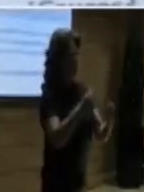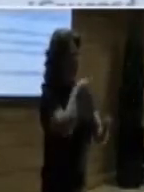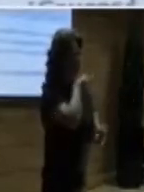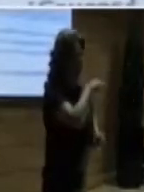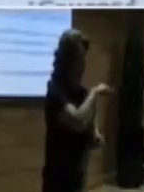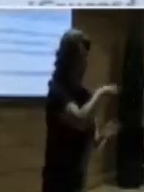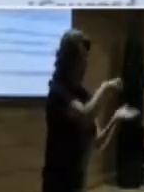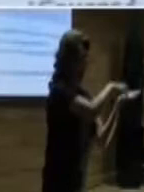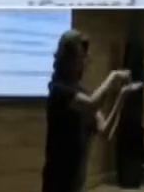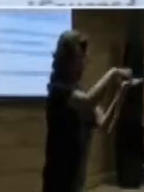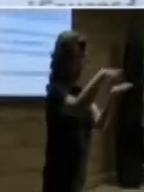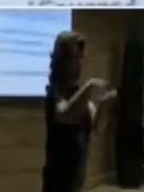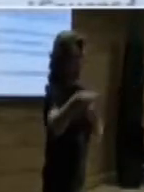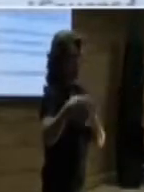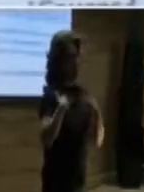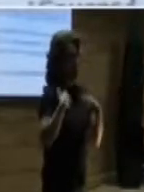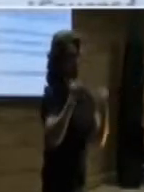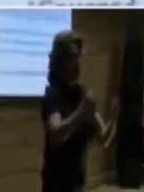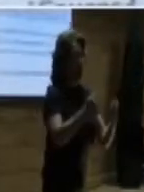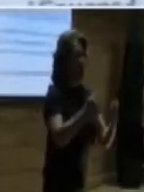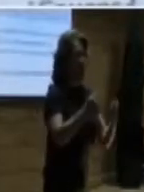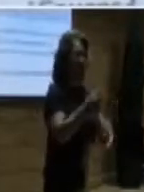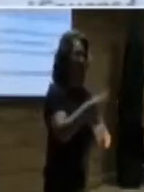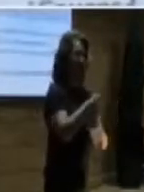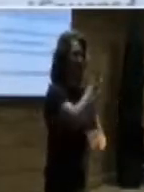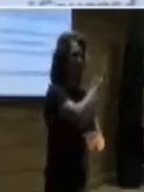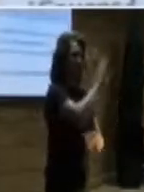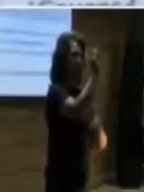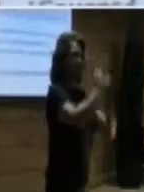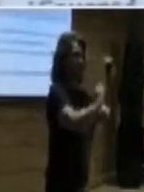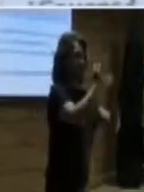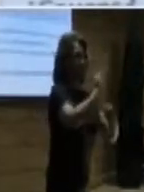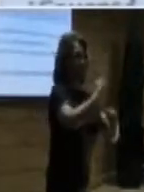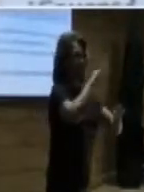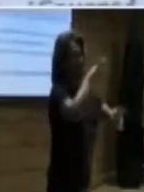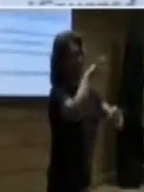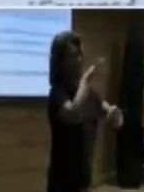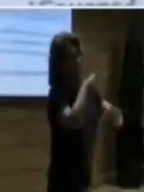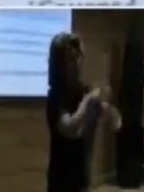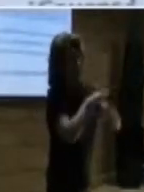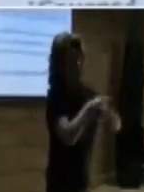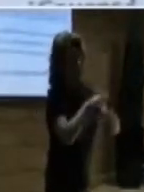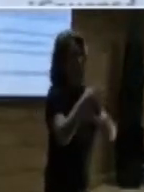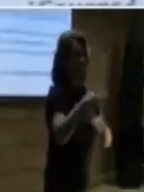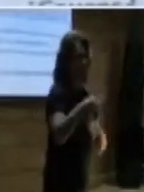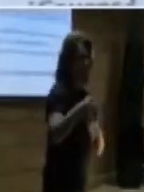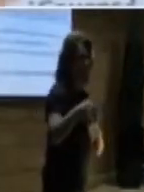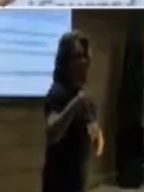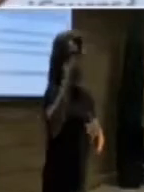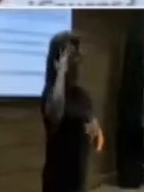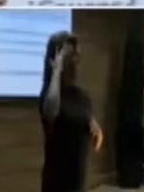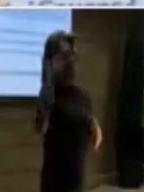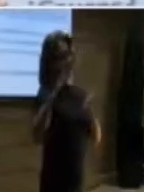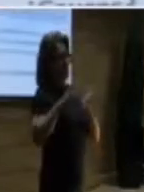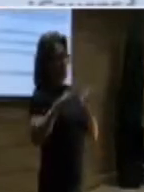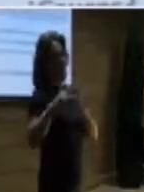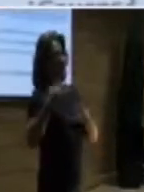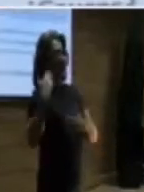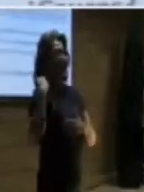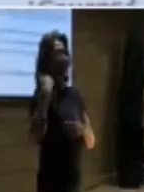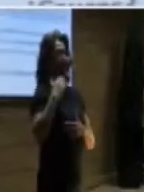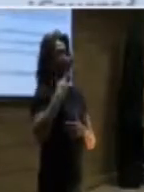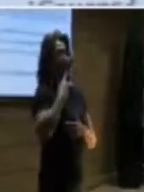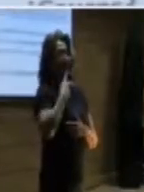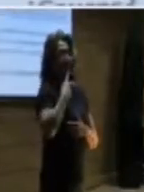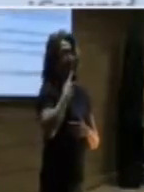salud está alrededor de un 4%. Si antes he dicho que la prevalencia en la población era un 8%, se corrobora de nuevo que